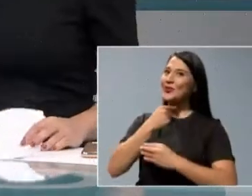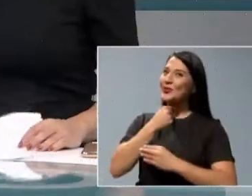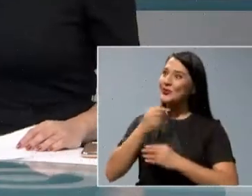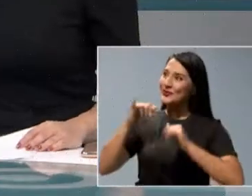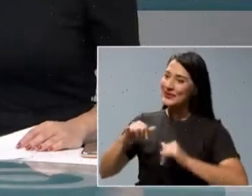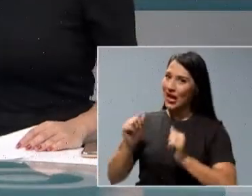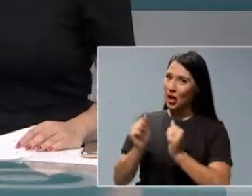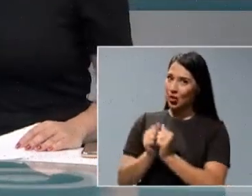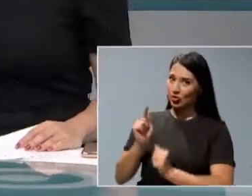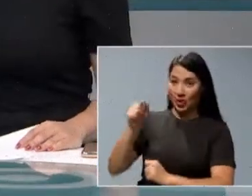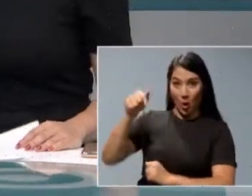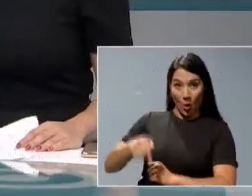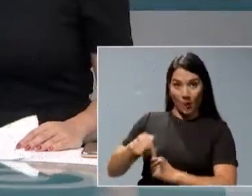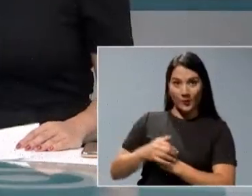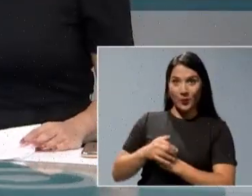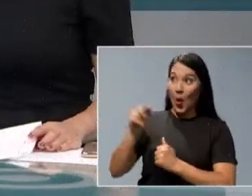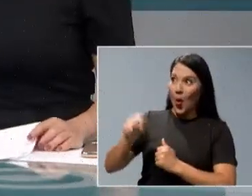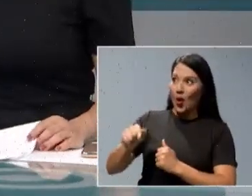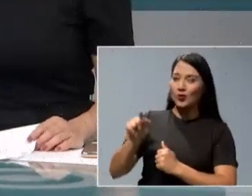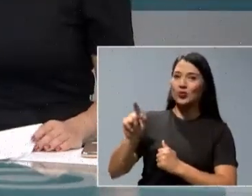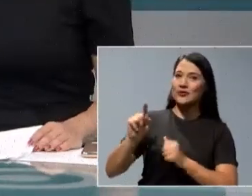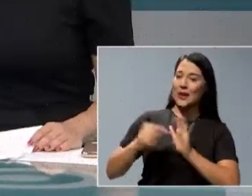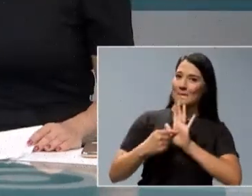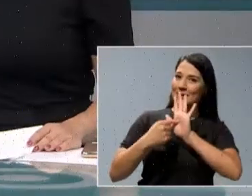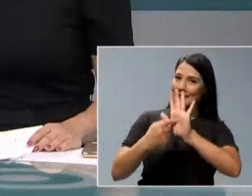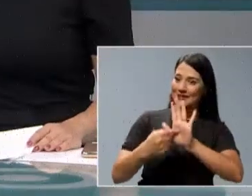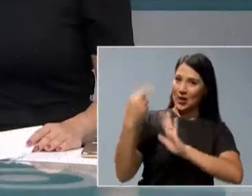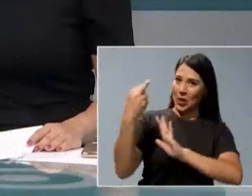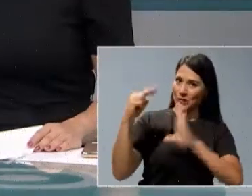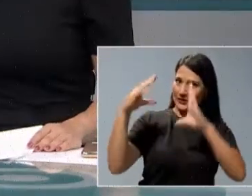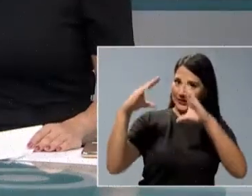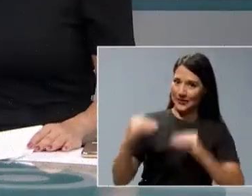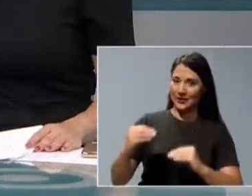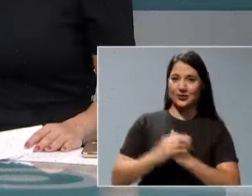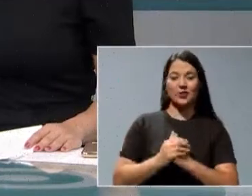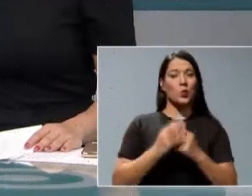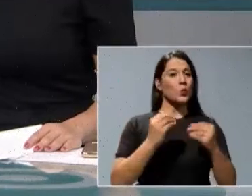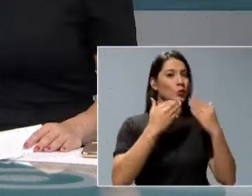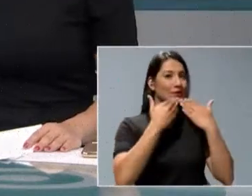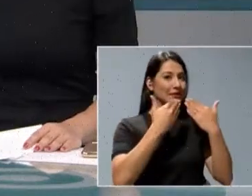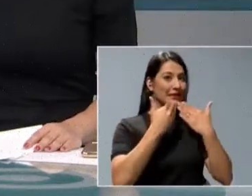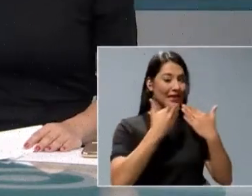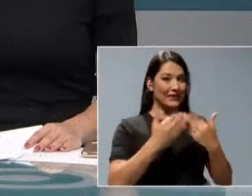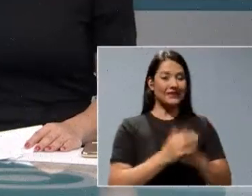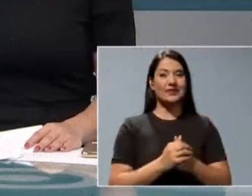hoy, en el día que usted se estrena como presentador de la edición estelar de Costa Rica Noticias. Muchísimas gracias